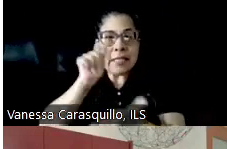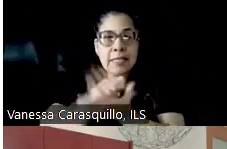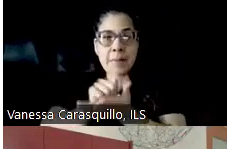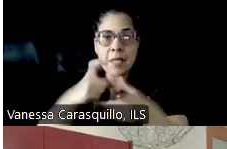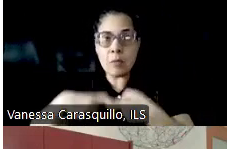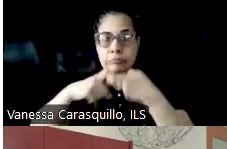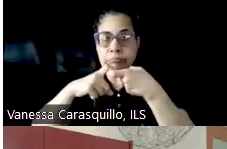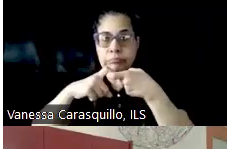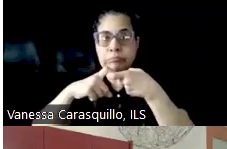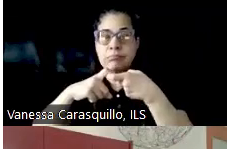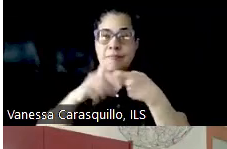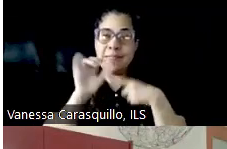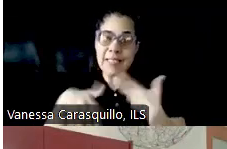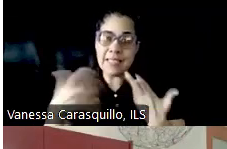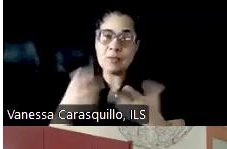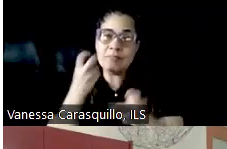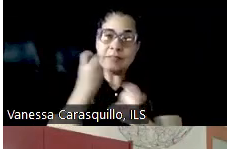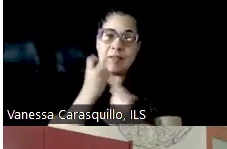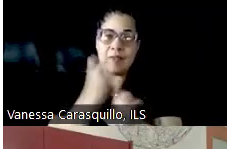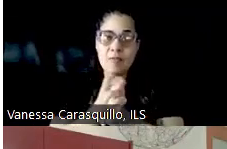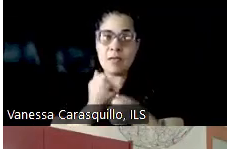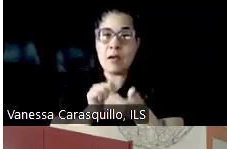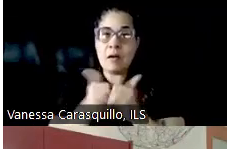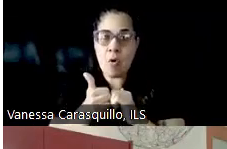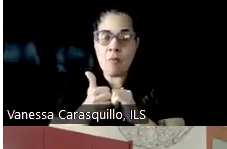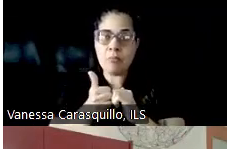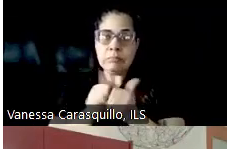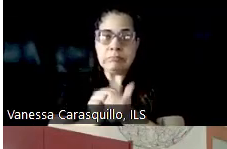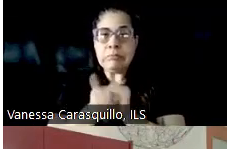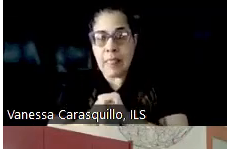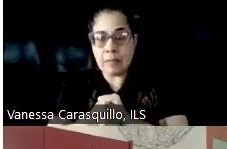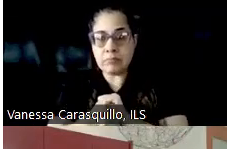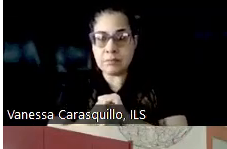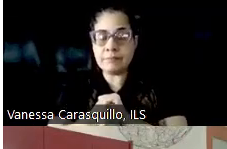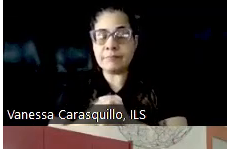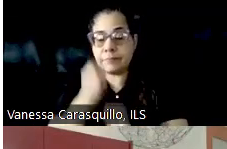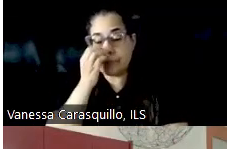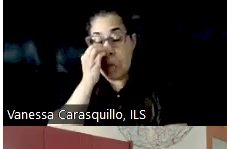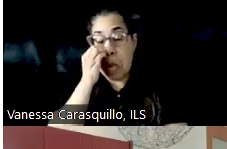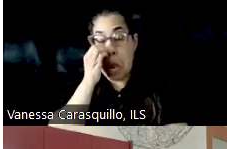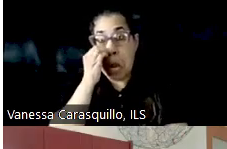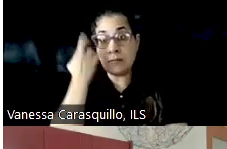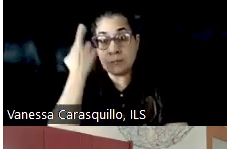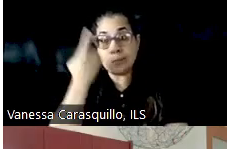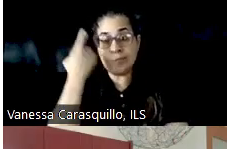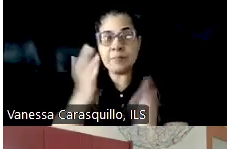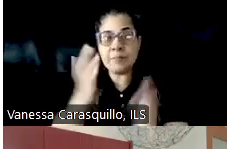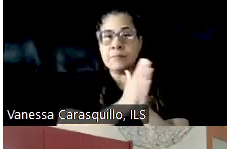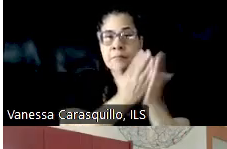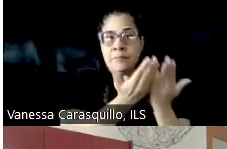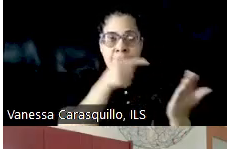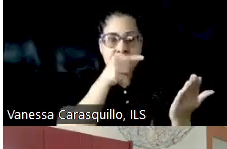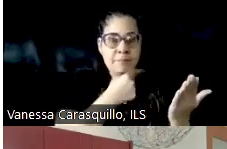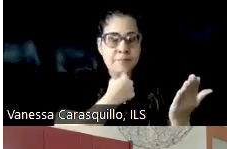eso pues dificulta, ¿verdad?, cómo se adapta. Es por eso que, y esto es la literatura, dice que cuando tenemos